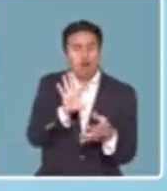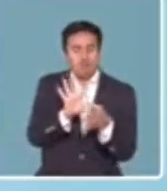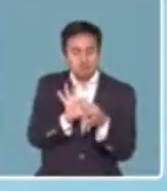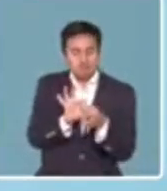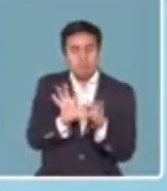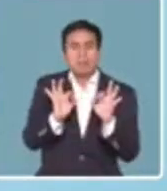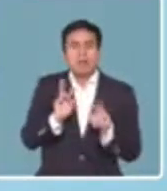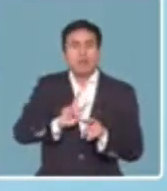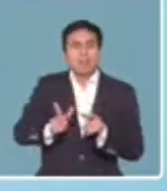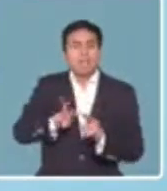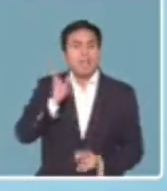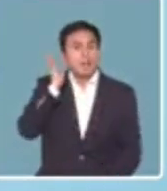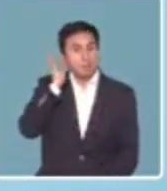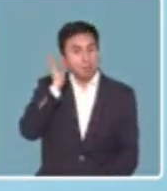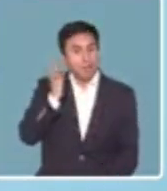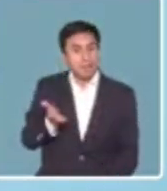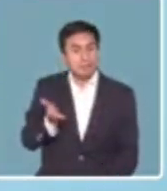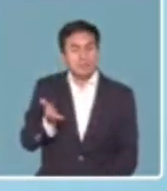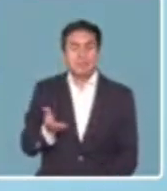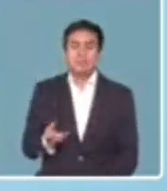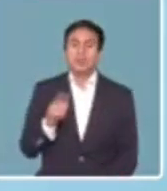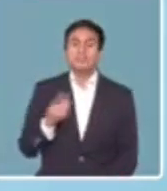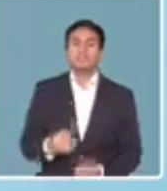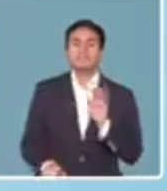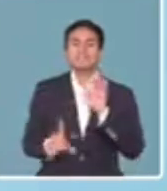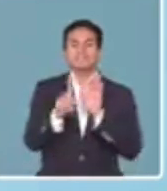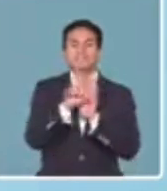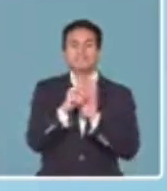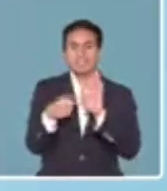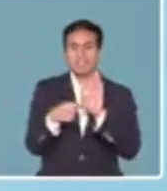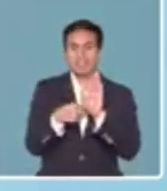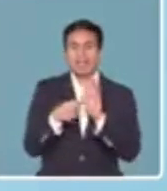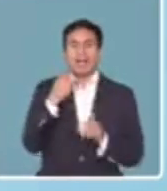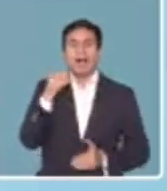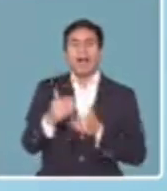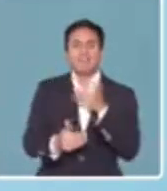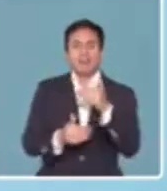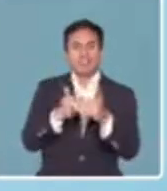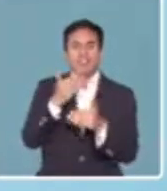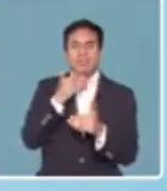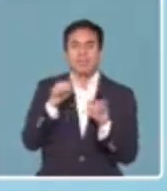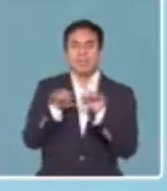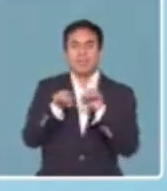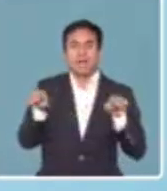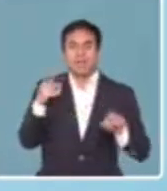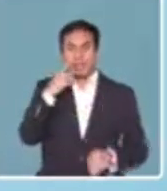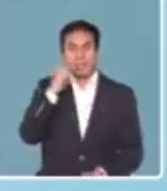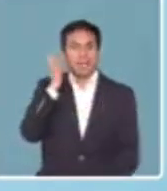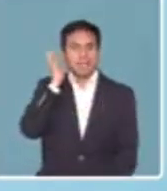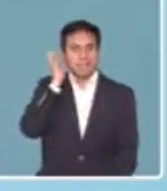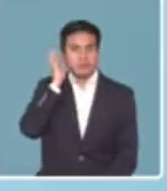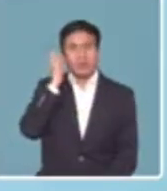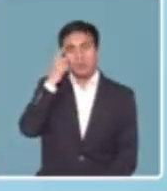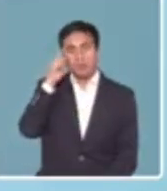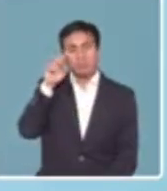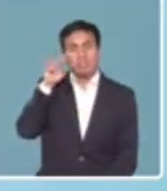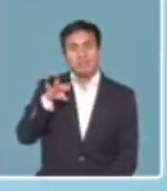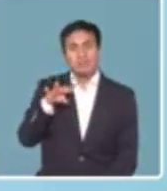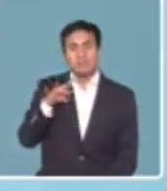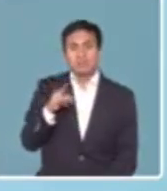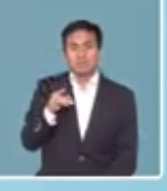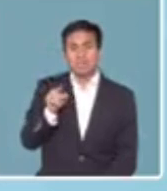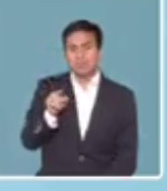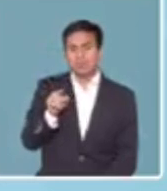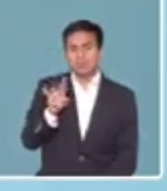que lo hacen principalmente mujeres. Bueno, esta ley avanza también en equidad de género, pero sabemos que eso no